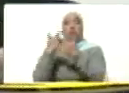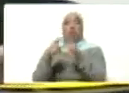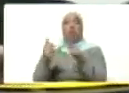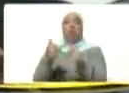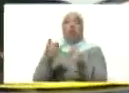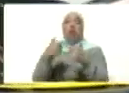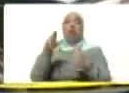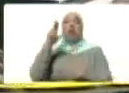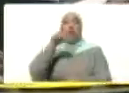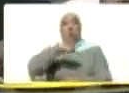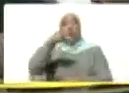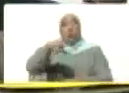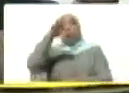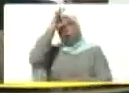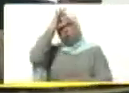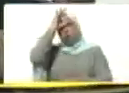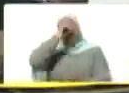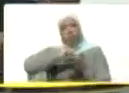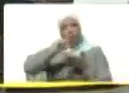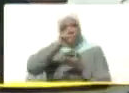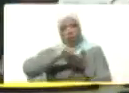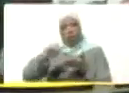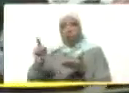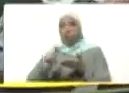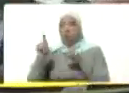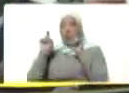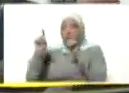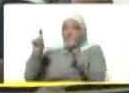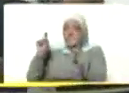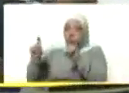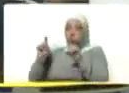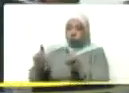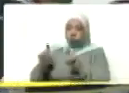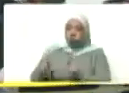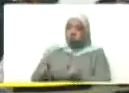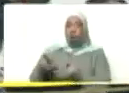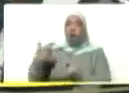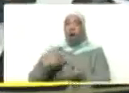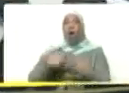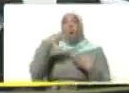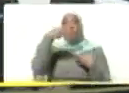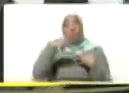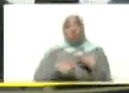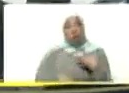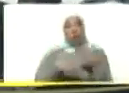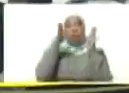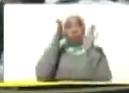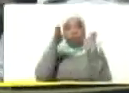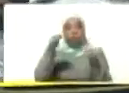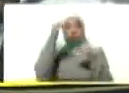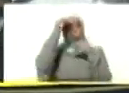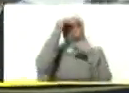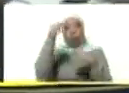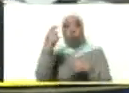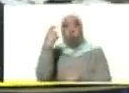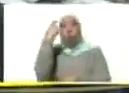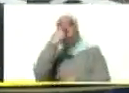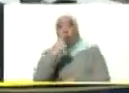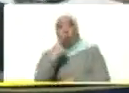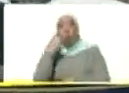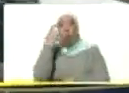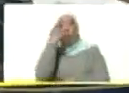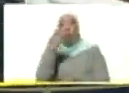analfabetismo y que mediante un programa de cirugías y tratamientos oftalmológicos se